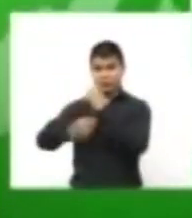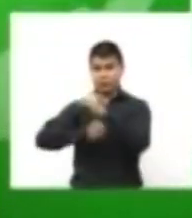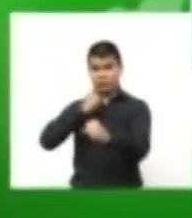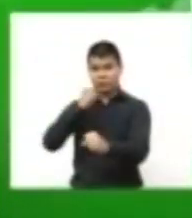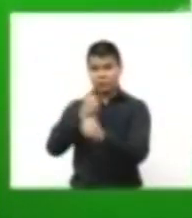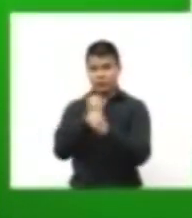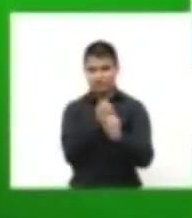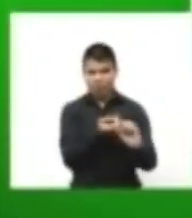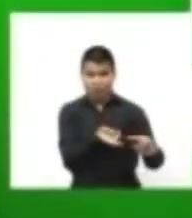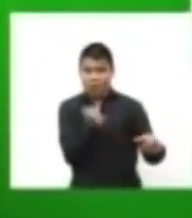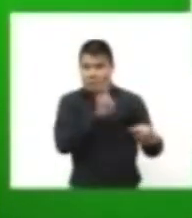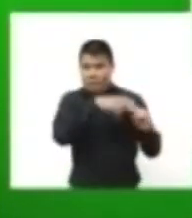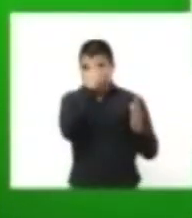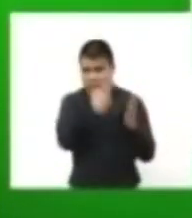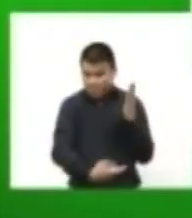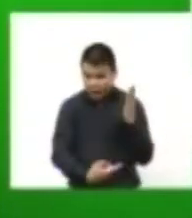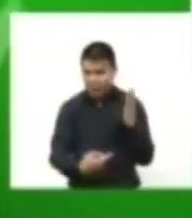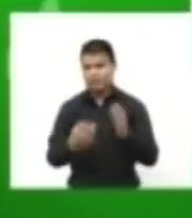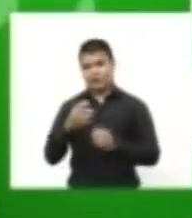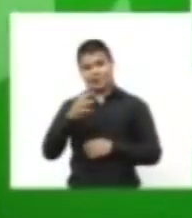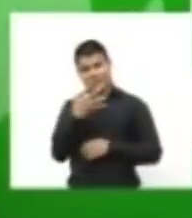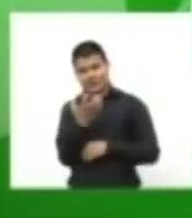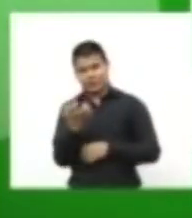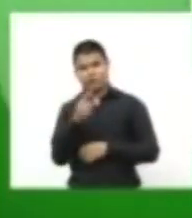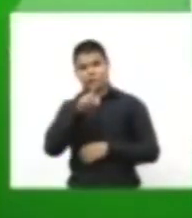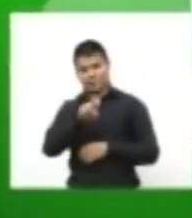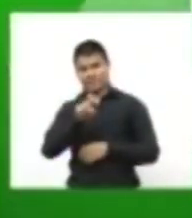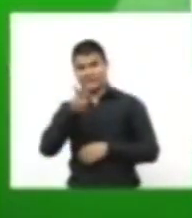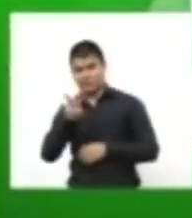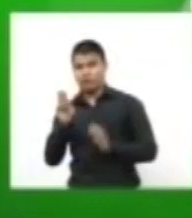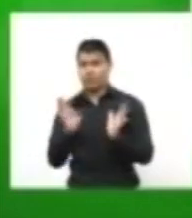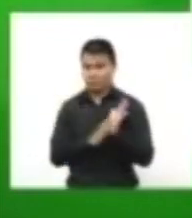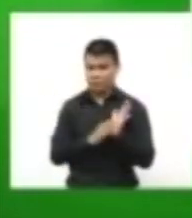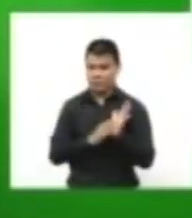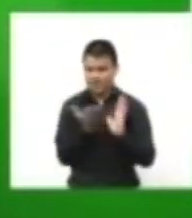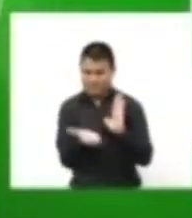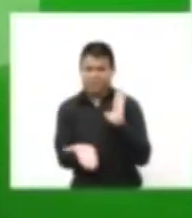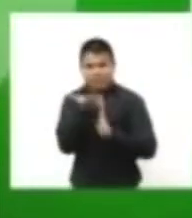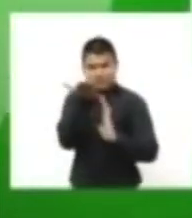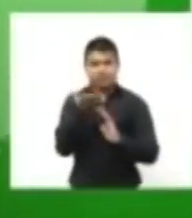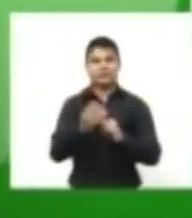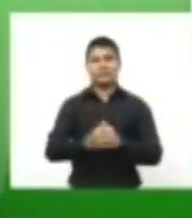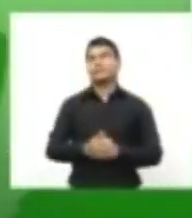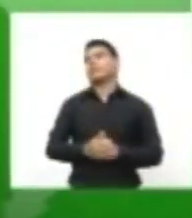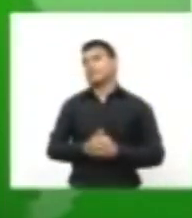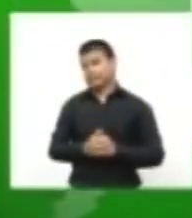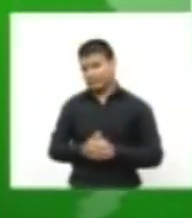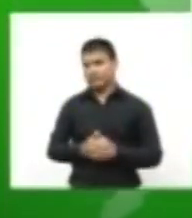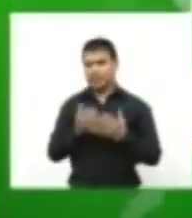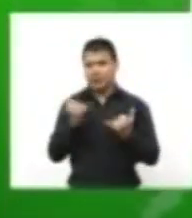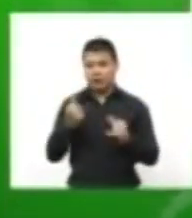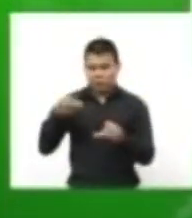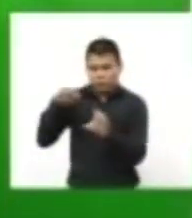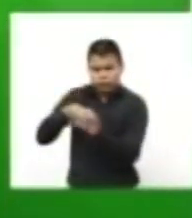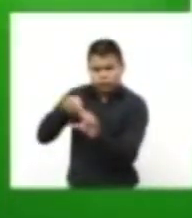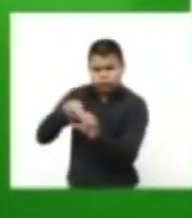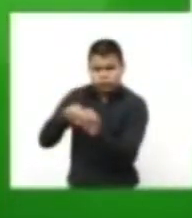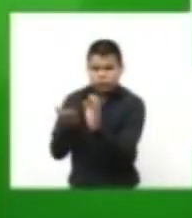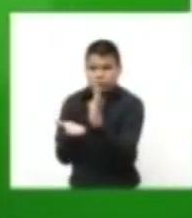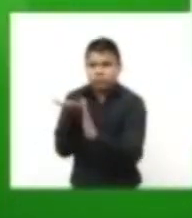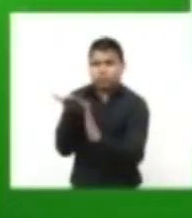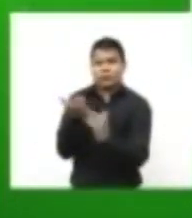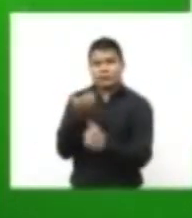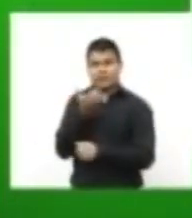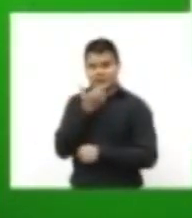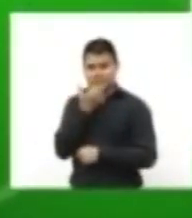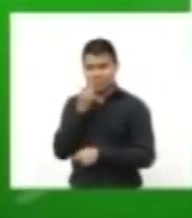que por el IVA, por el solo IVA, sin contar impuesto a los combustibles, a los más pobres se les va a incrementar el costo de